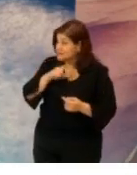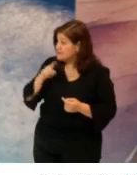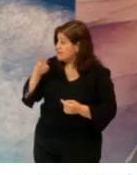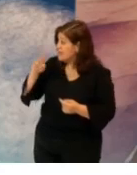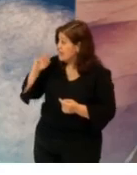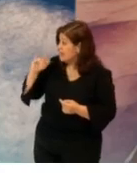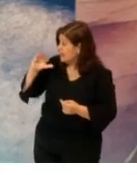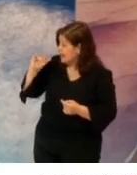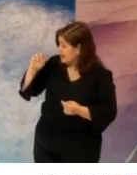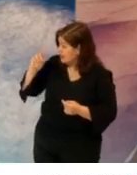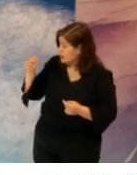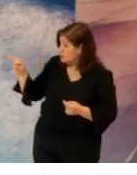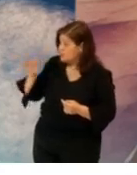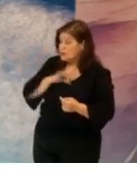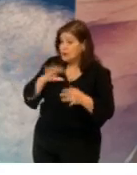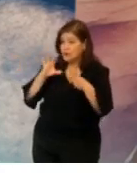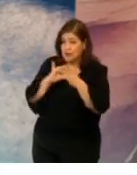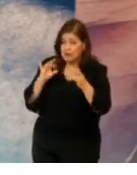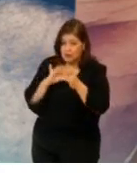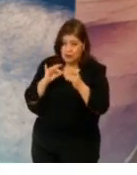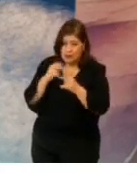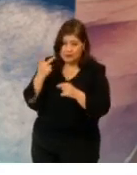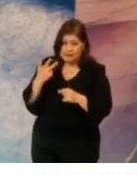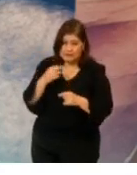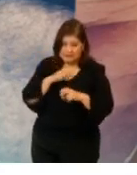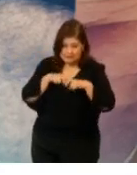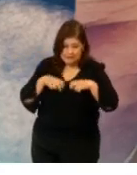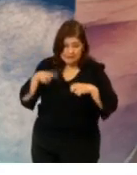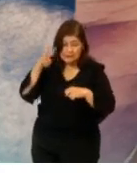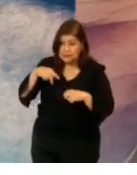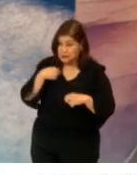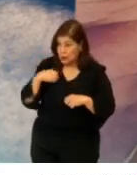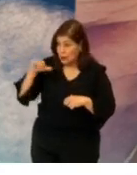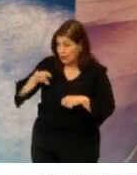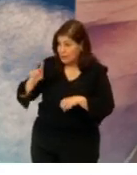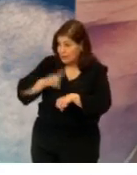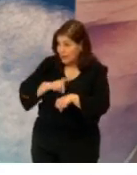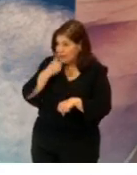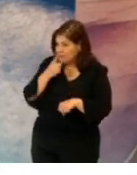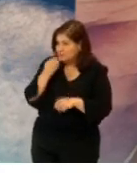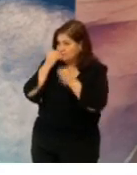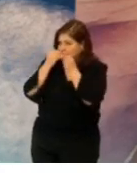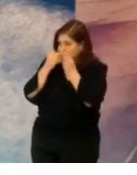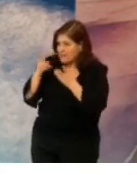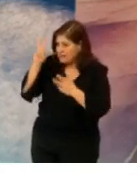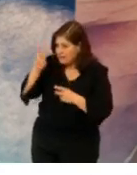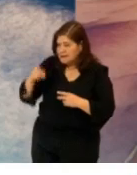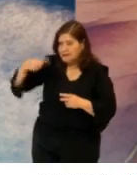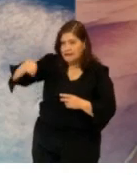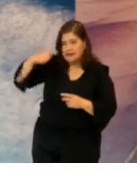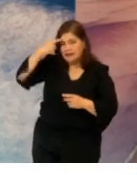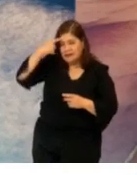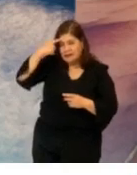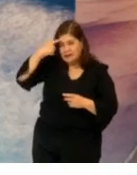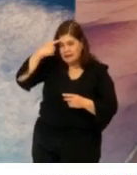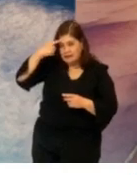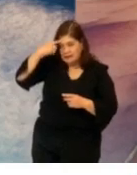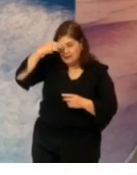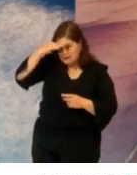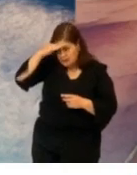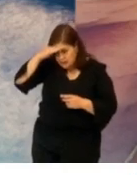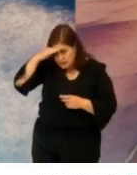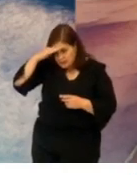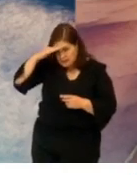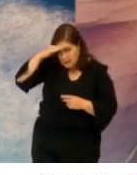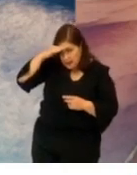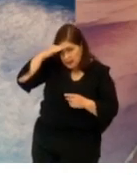por facilitar esta conversación. Yo les dije que el día se iba a poner mejor. Seguramente tienen la cabeza en ebullición con